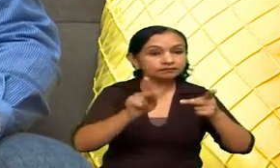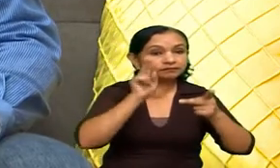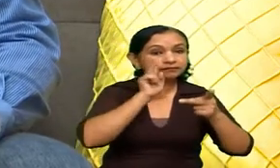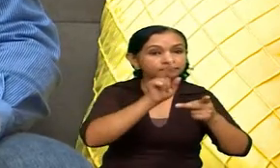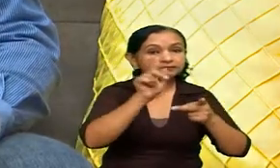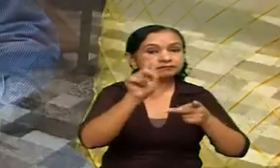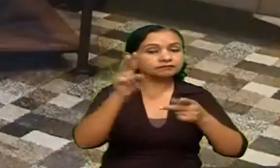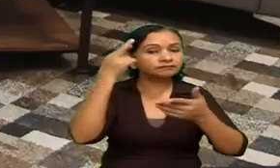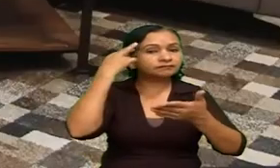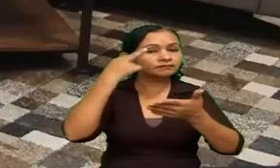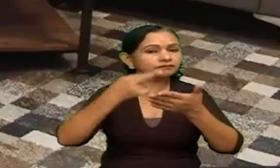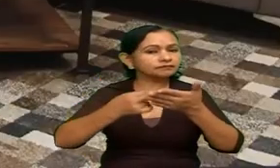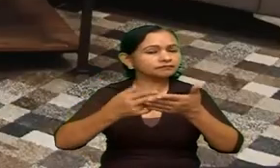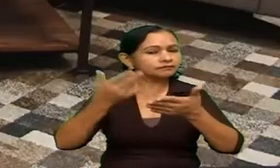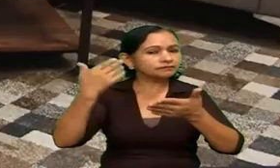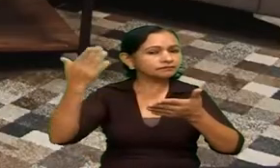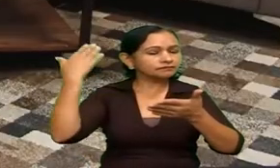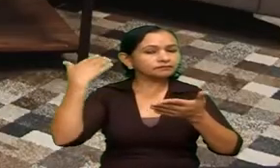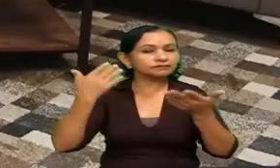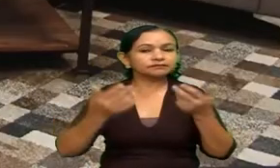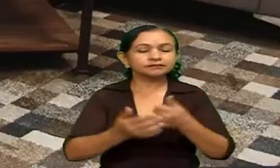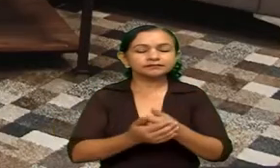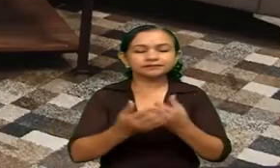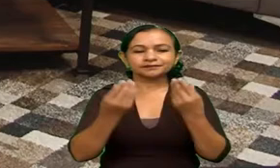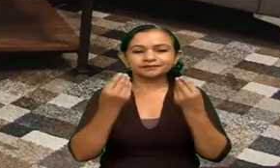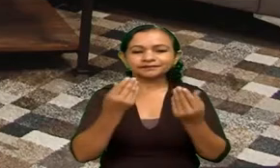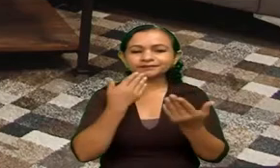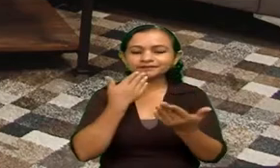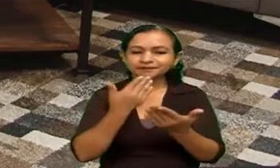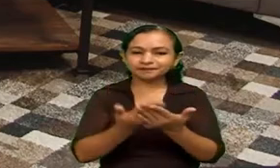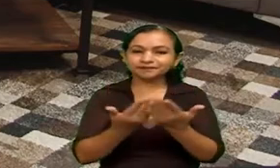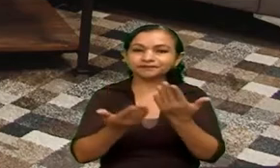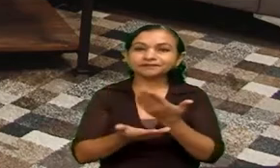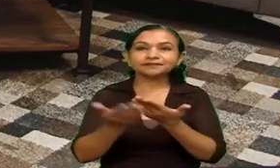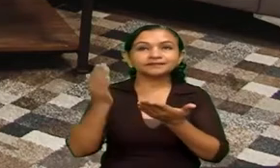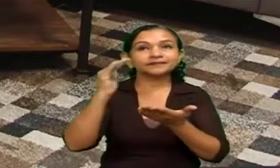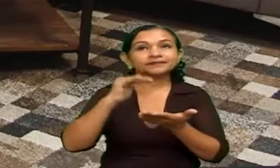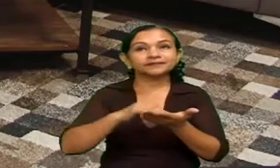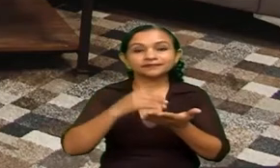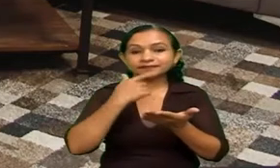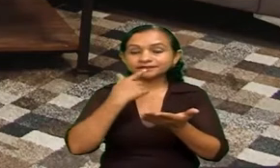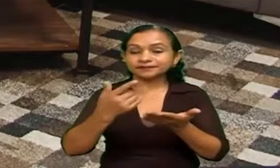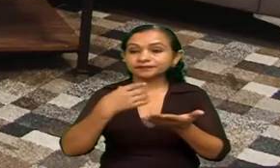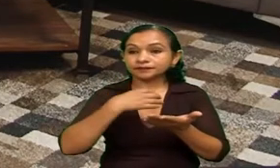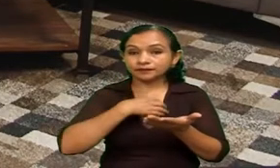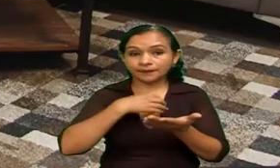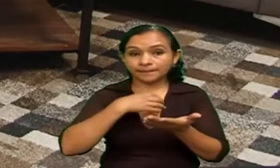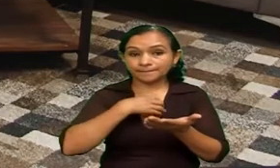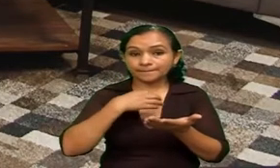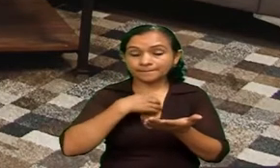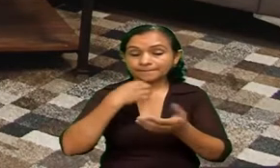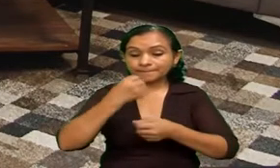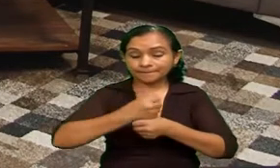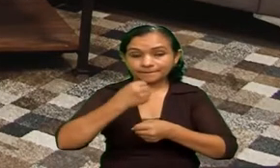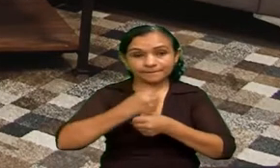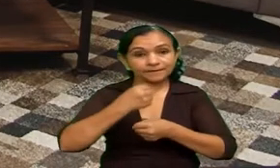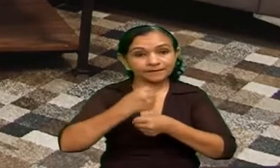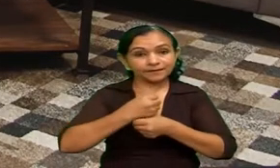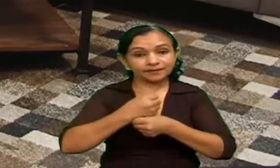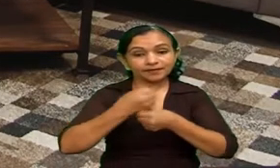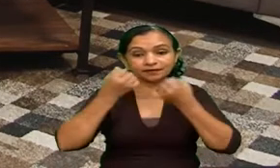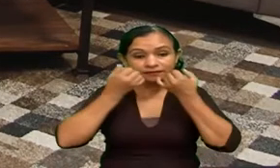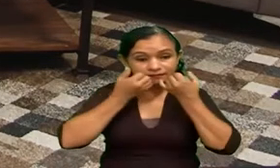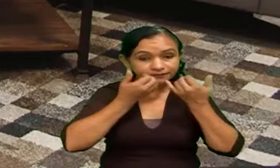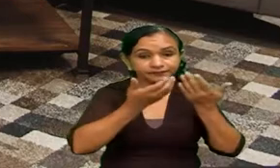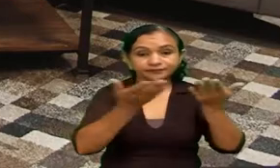pasó. Correcto, muchas gracias. Y también, ¿verdad?, nuevamente para nosotros, ese es nuestro trabajo, estar